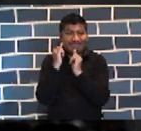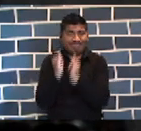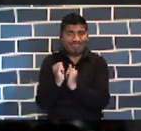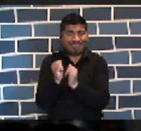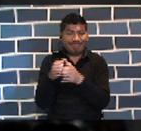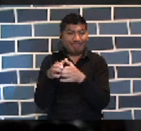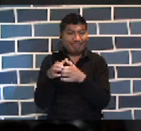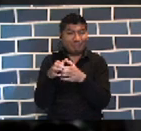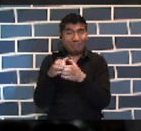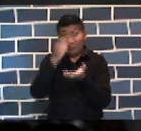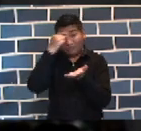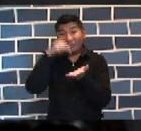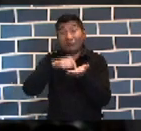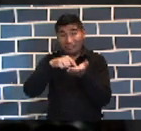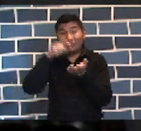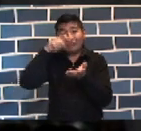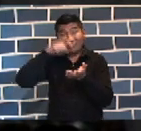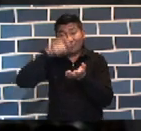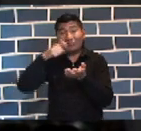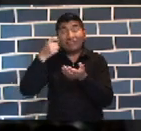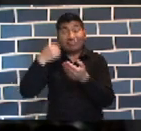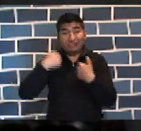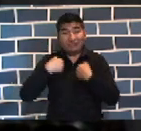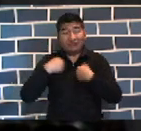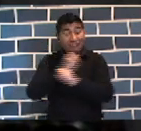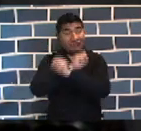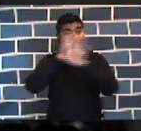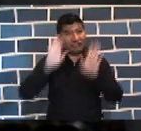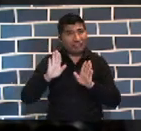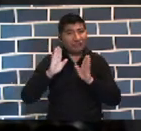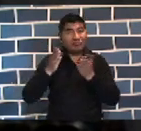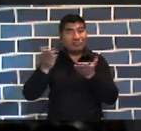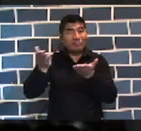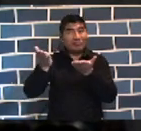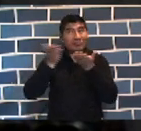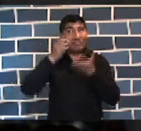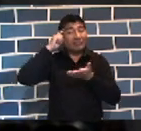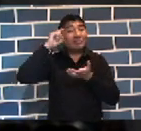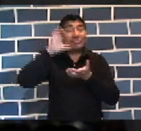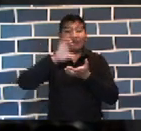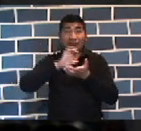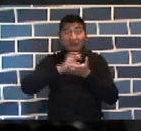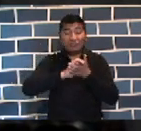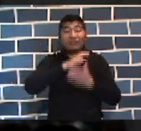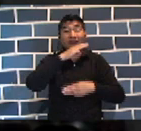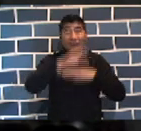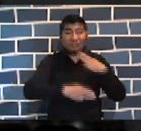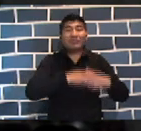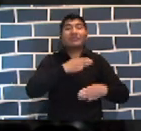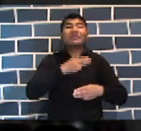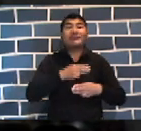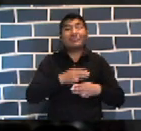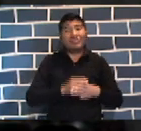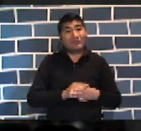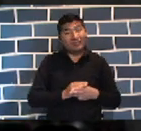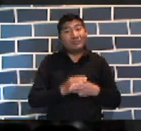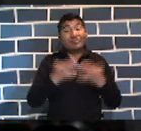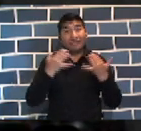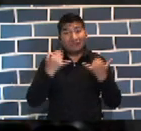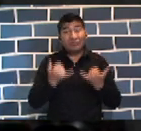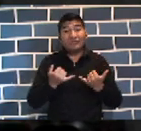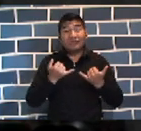ello, debemos tener presente que lo que nos hace creíbles en el mundo de